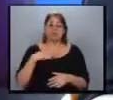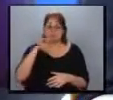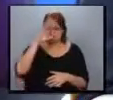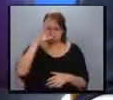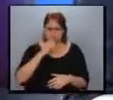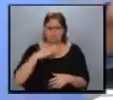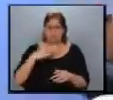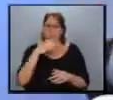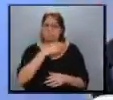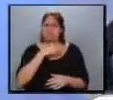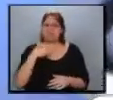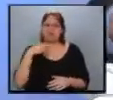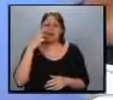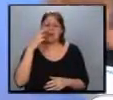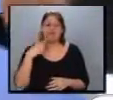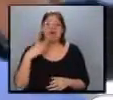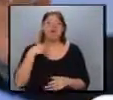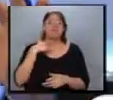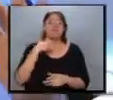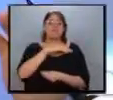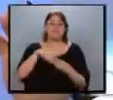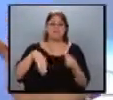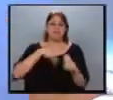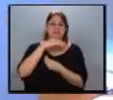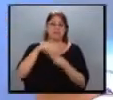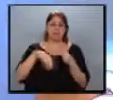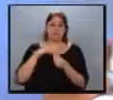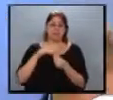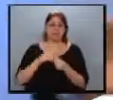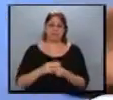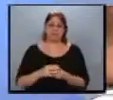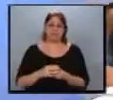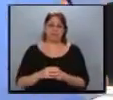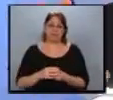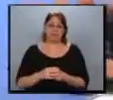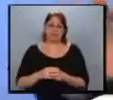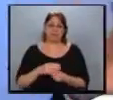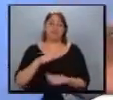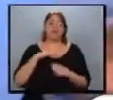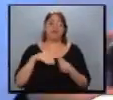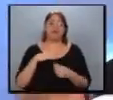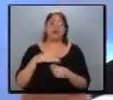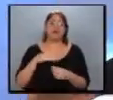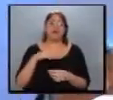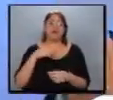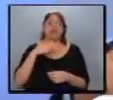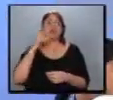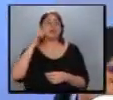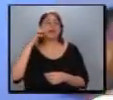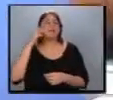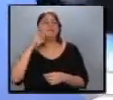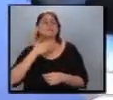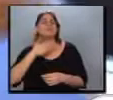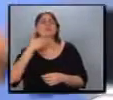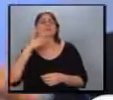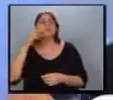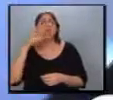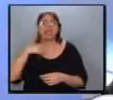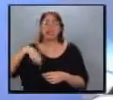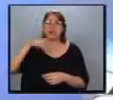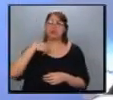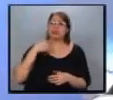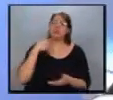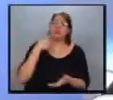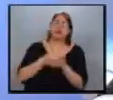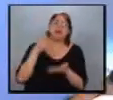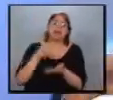dijo, mi familia... Mientras eran los familiares de Garfunkel y nosotros le poníamos la casa, le pagábamos, le dábamos trabajo,